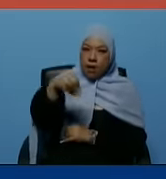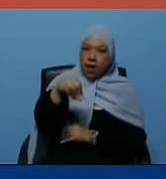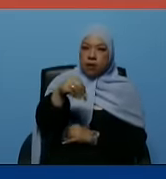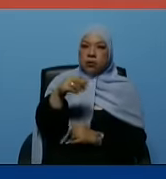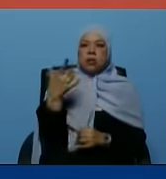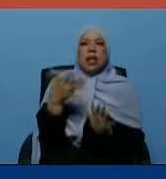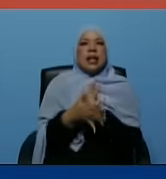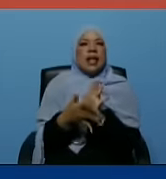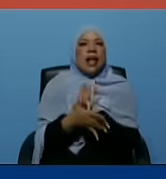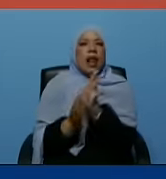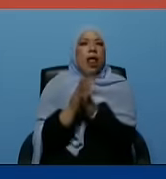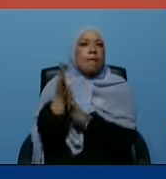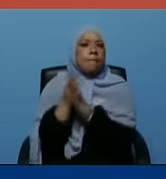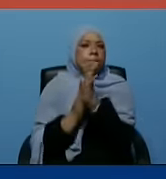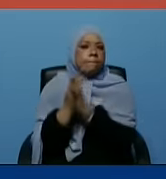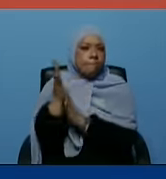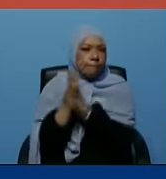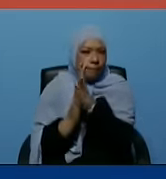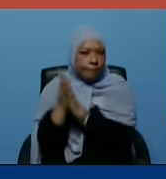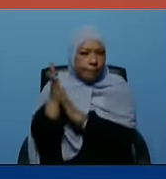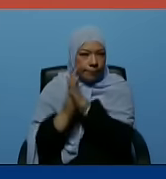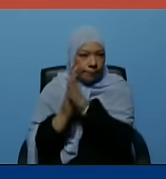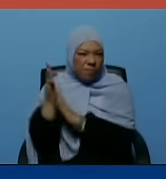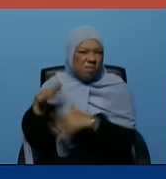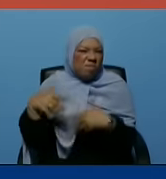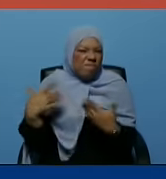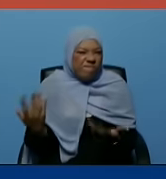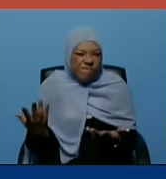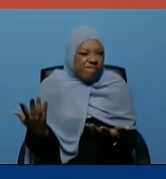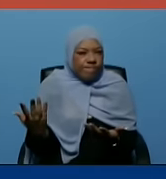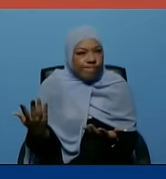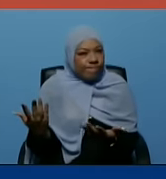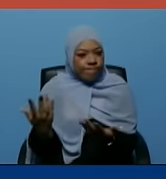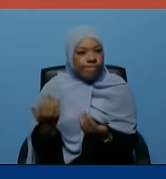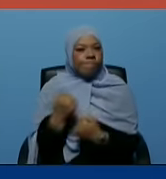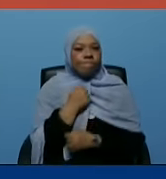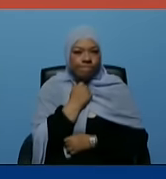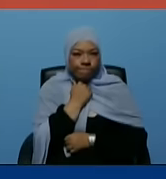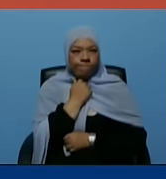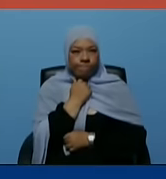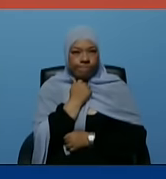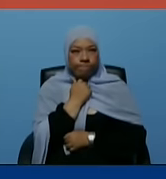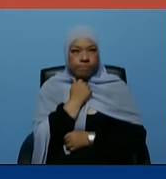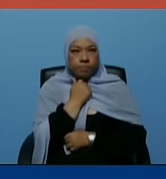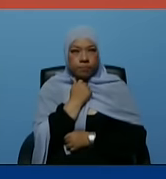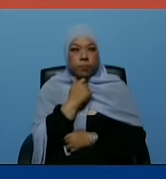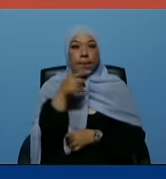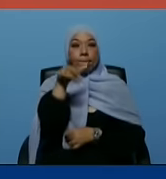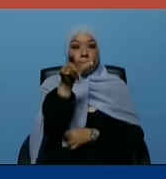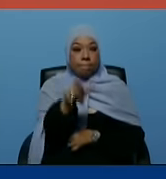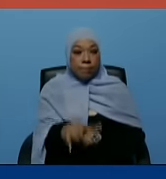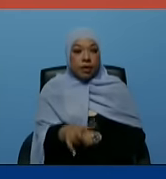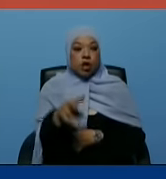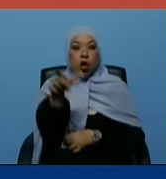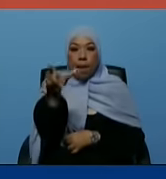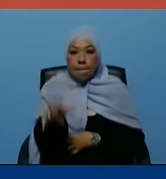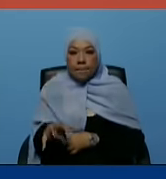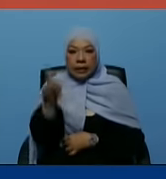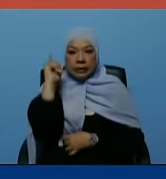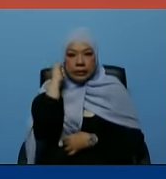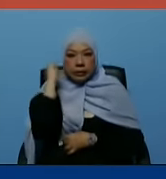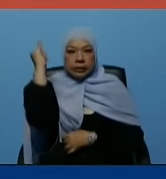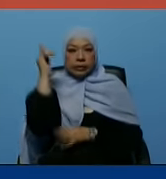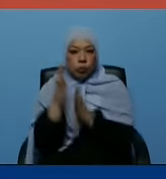¿Qué es el emprendimiento? El emprendimiento es la fuerza de crecimiento